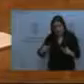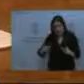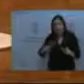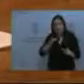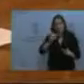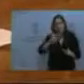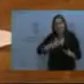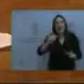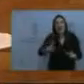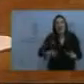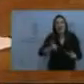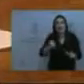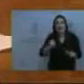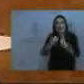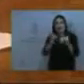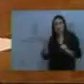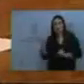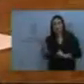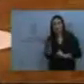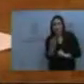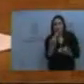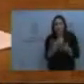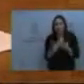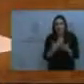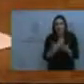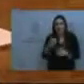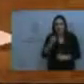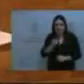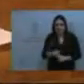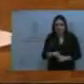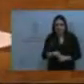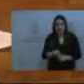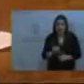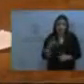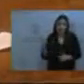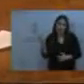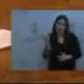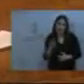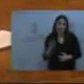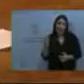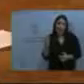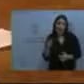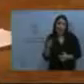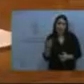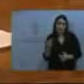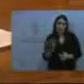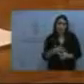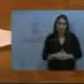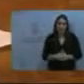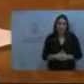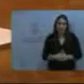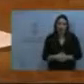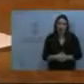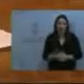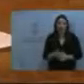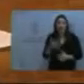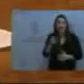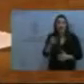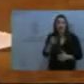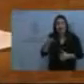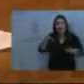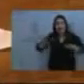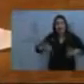los alcaldes de esos tres concejos, con mayor tipo de intervención por parte de unos con respecto a otros, y que fue asumido